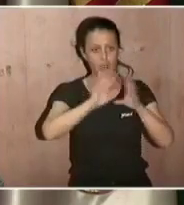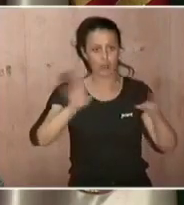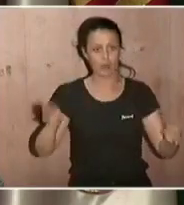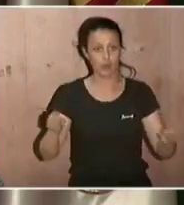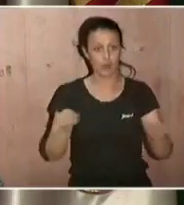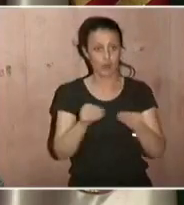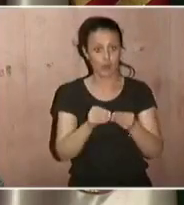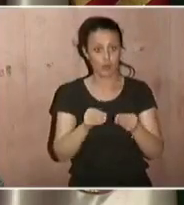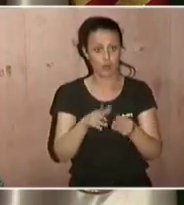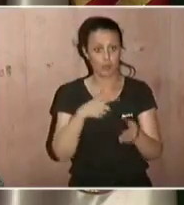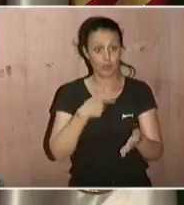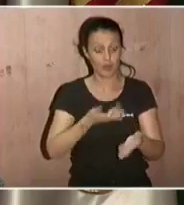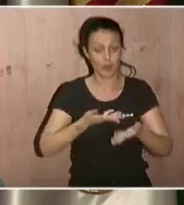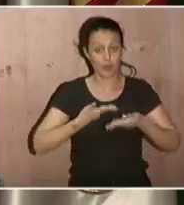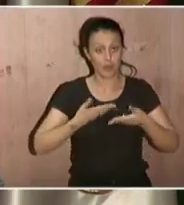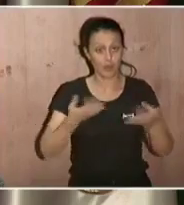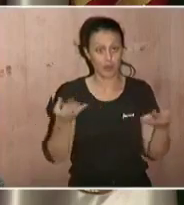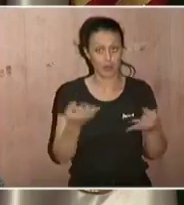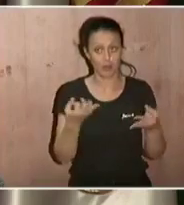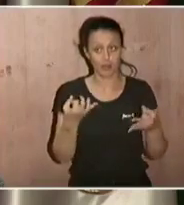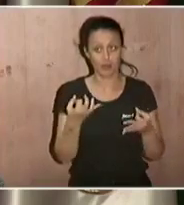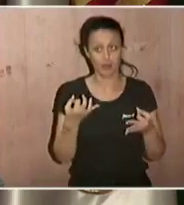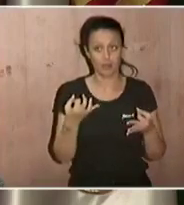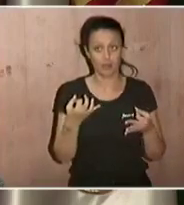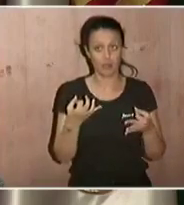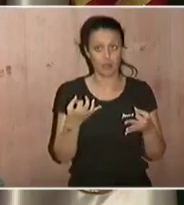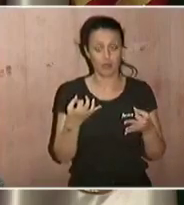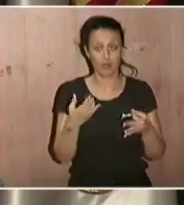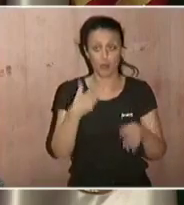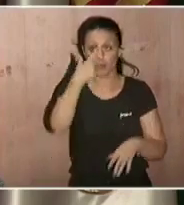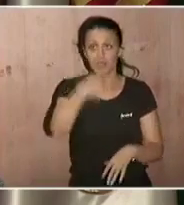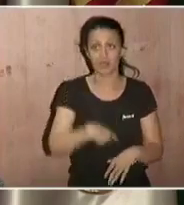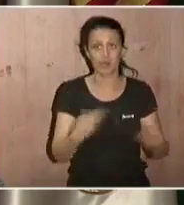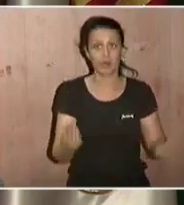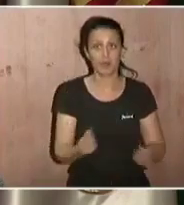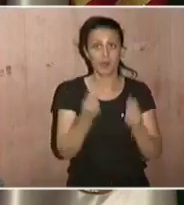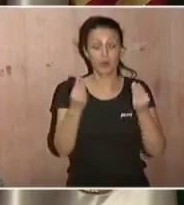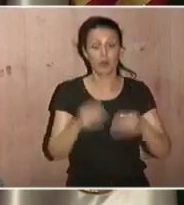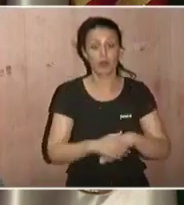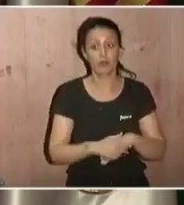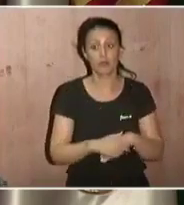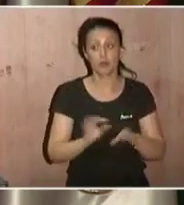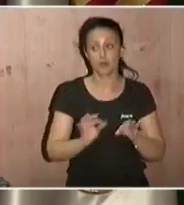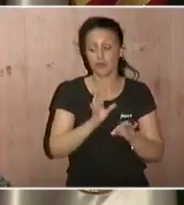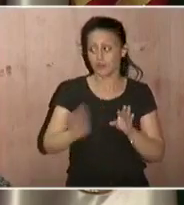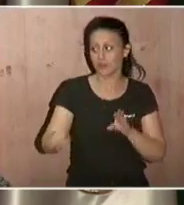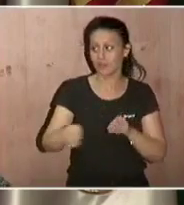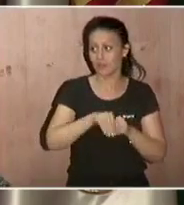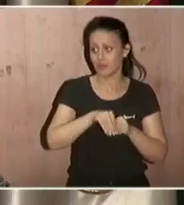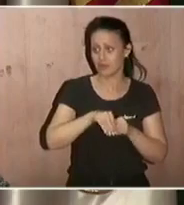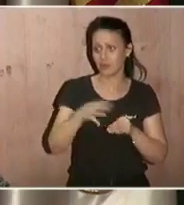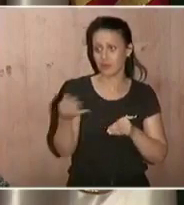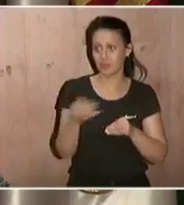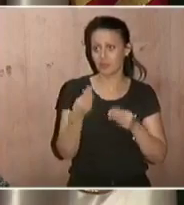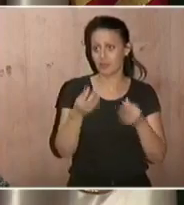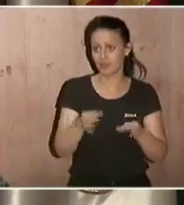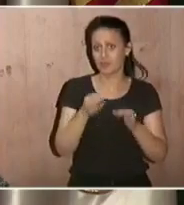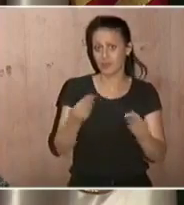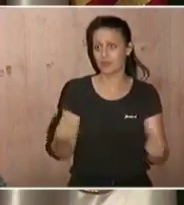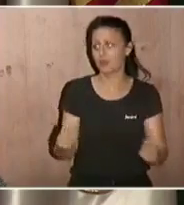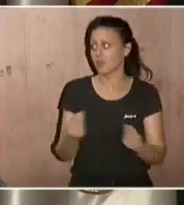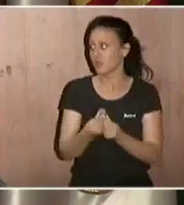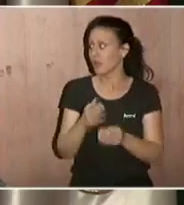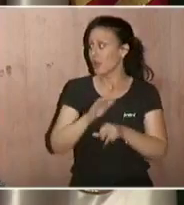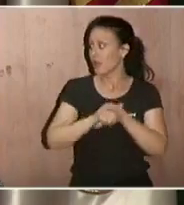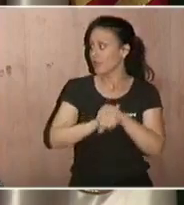me ha ayudado a mejorar como persona, con la suerte adicional de estar acompañado siempre por mi amiga y